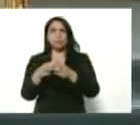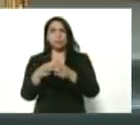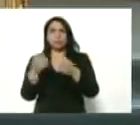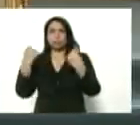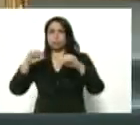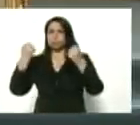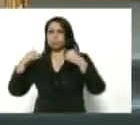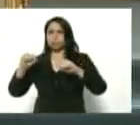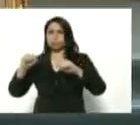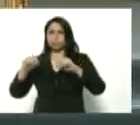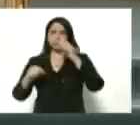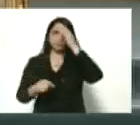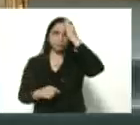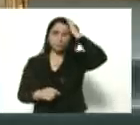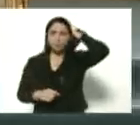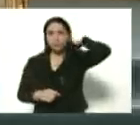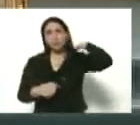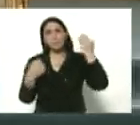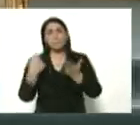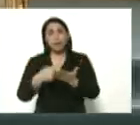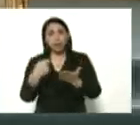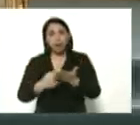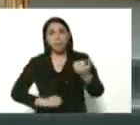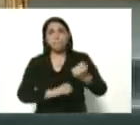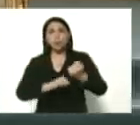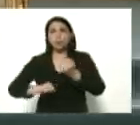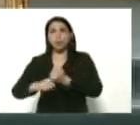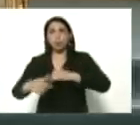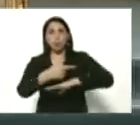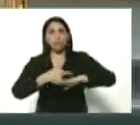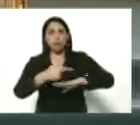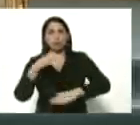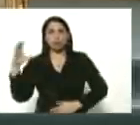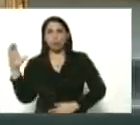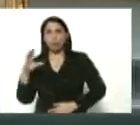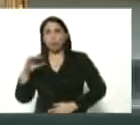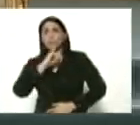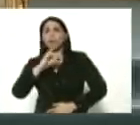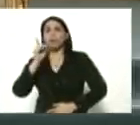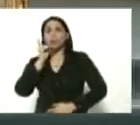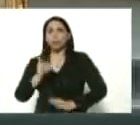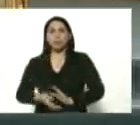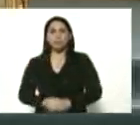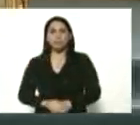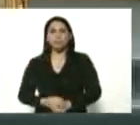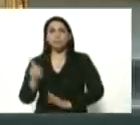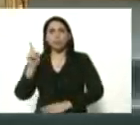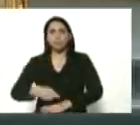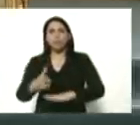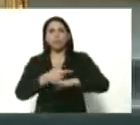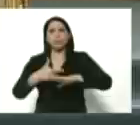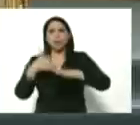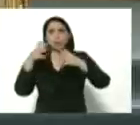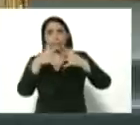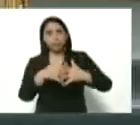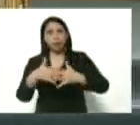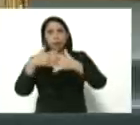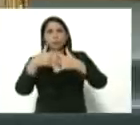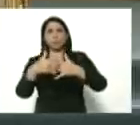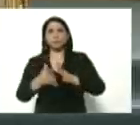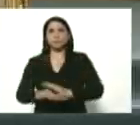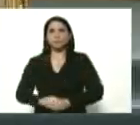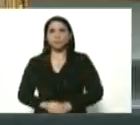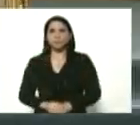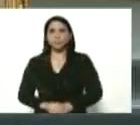entrenado, financiados y apoyados por el gobierno de Colombia, de Iván Duque, y por el gobierno de los Estados Unidos de